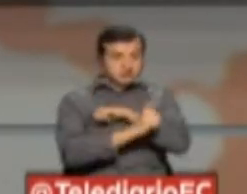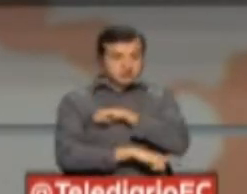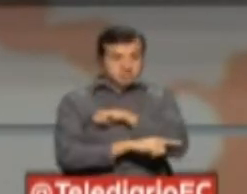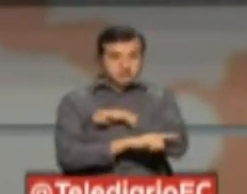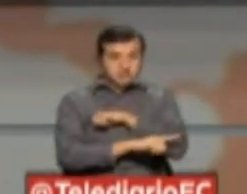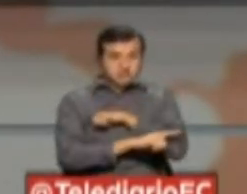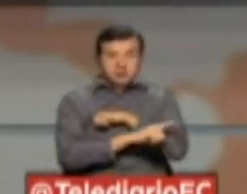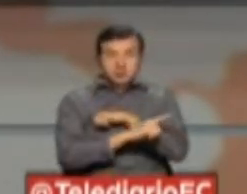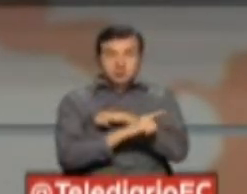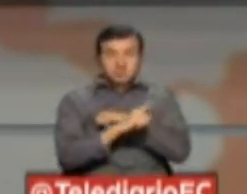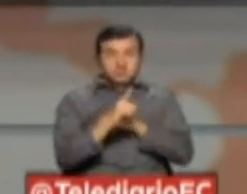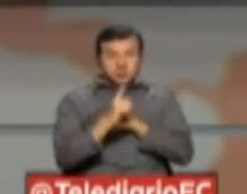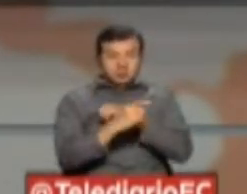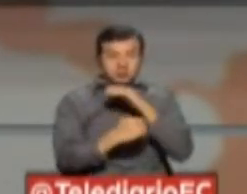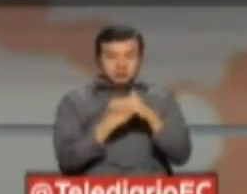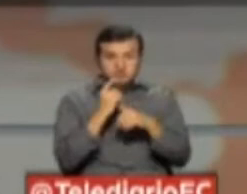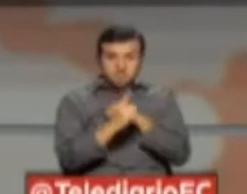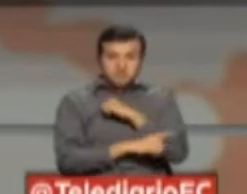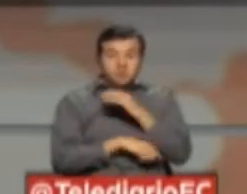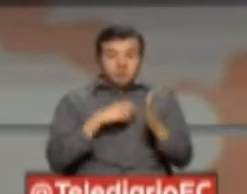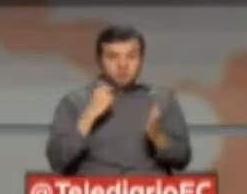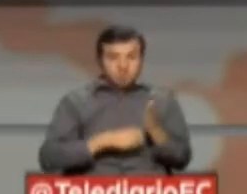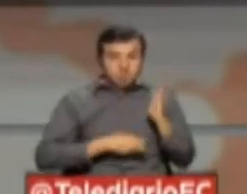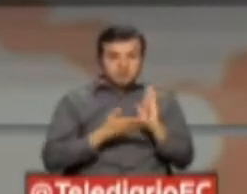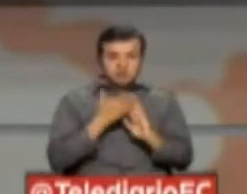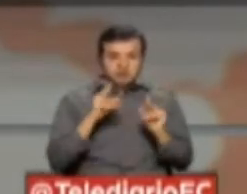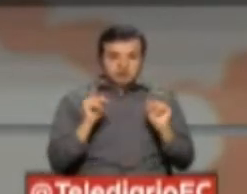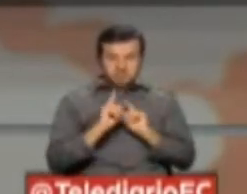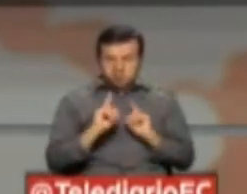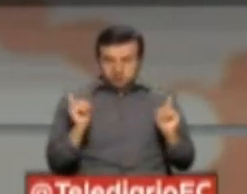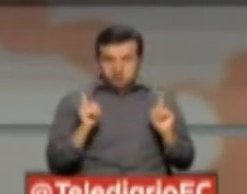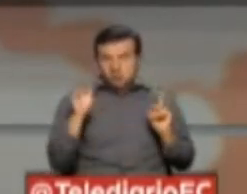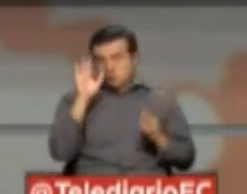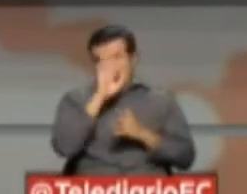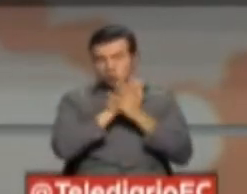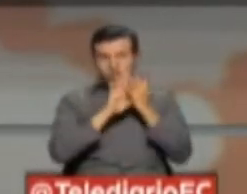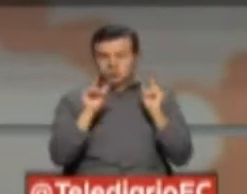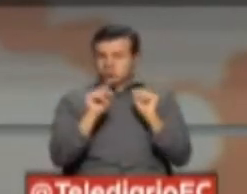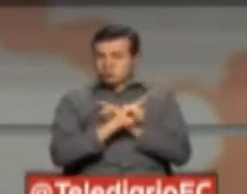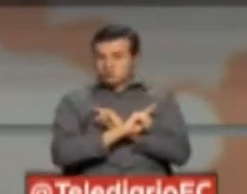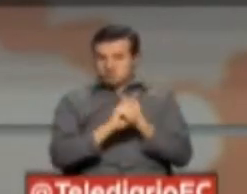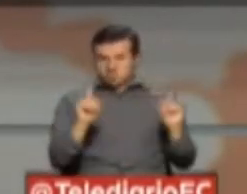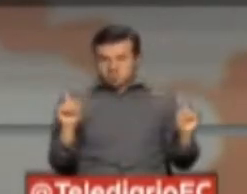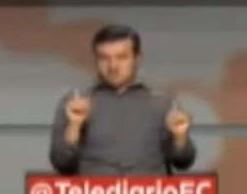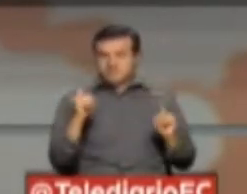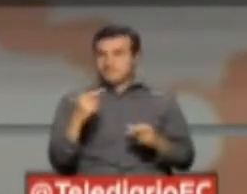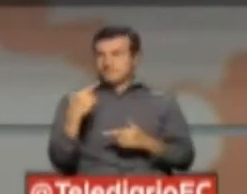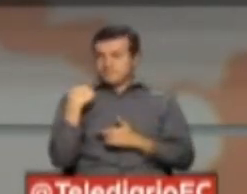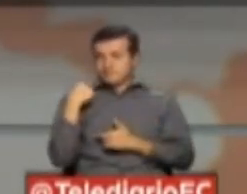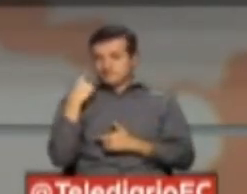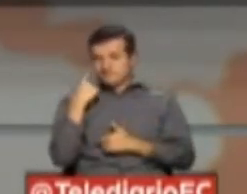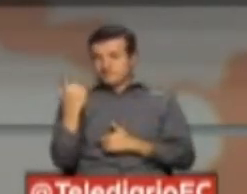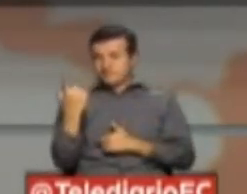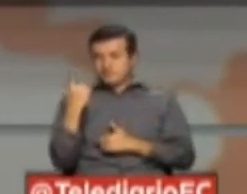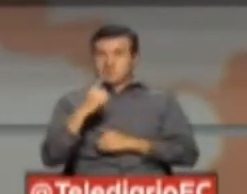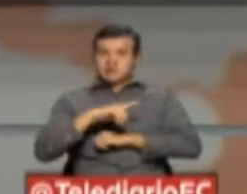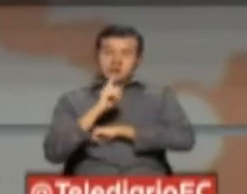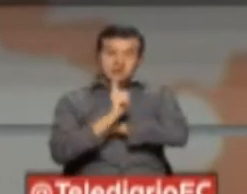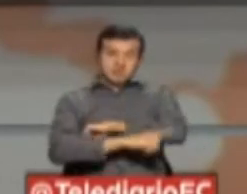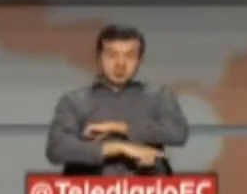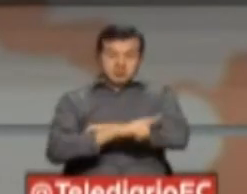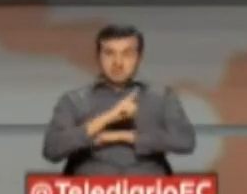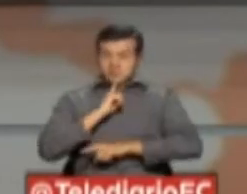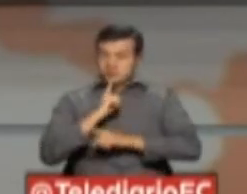estado contempladas yo estoy hablando de incrementar multas porque tampoco hay que confundir la potestad correctiva que el